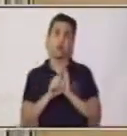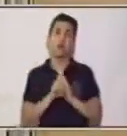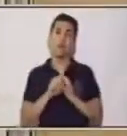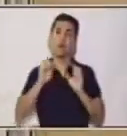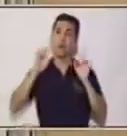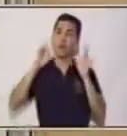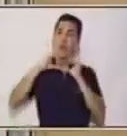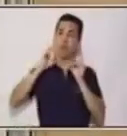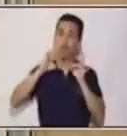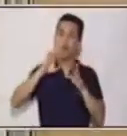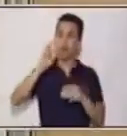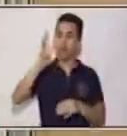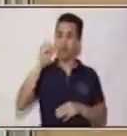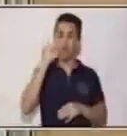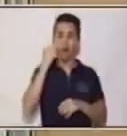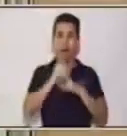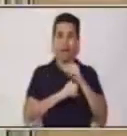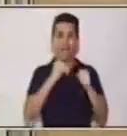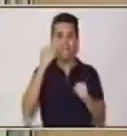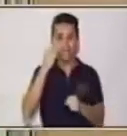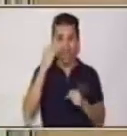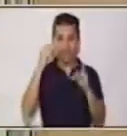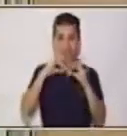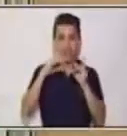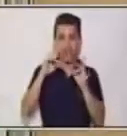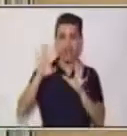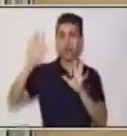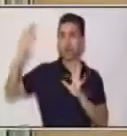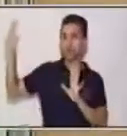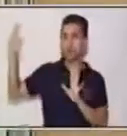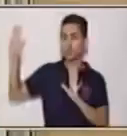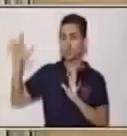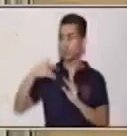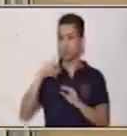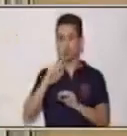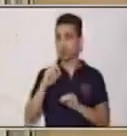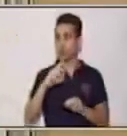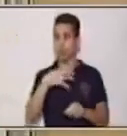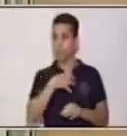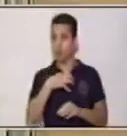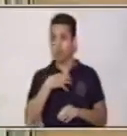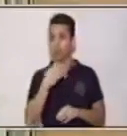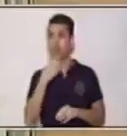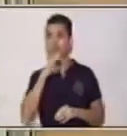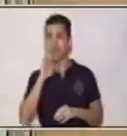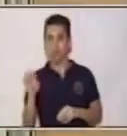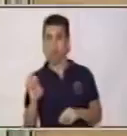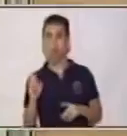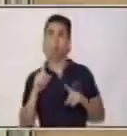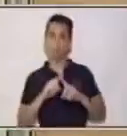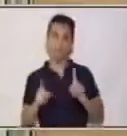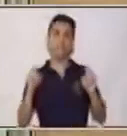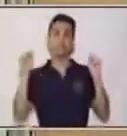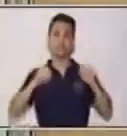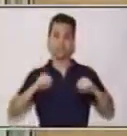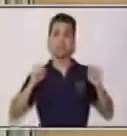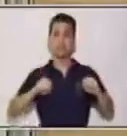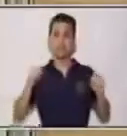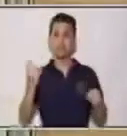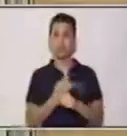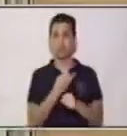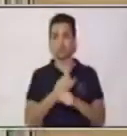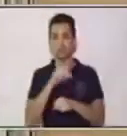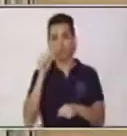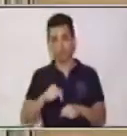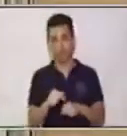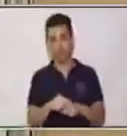email o la palabra backstage. Son palabras que no son originales o no tienen el origen en el idioma español, pero